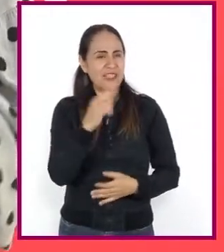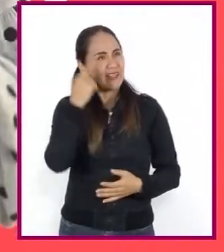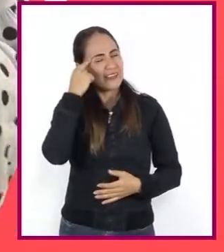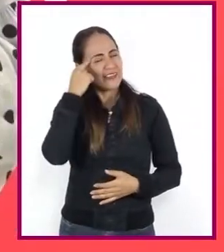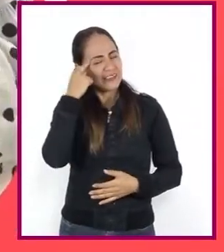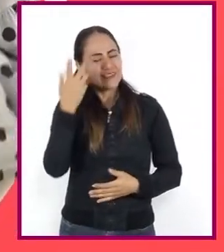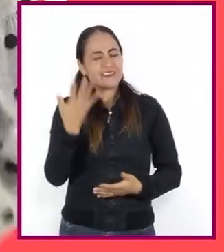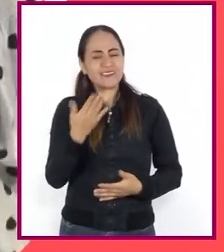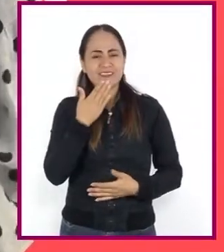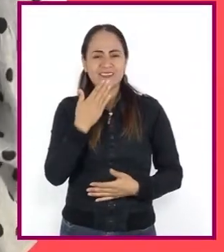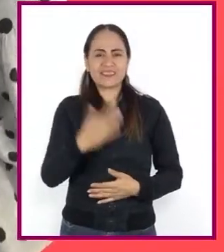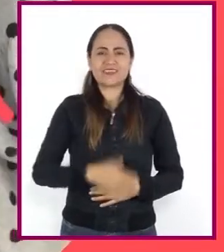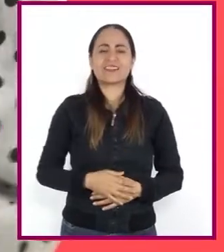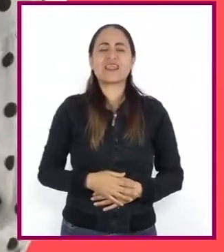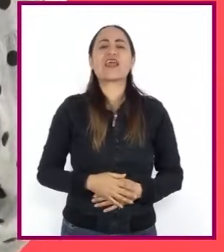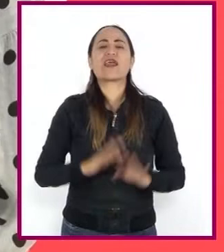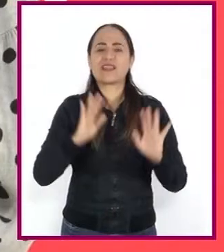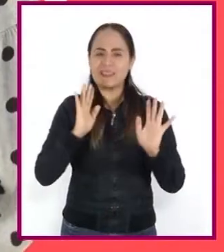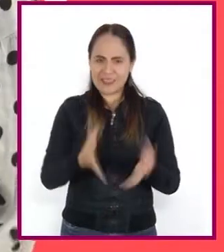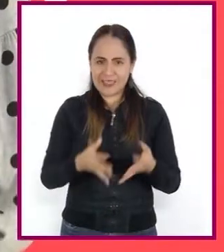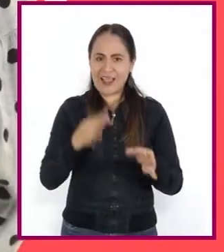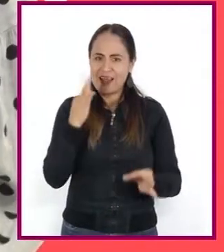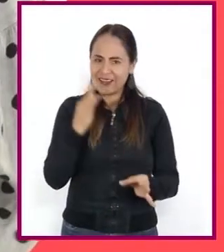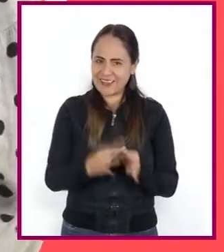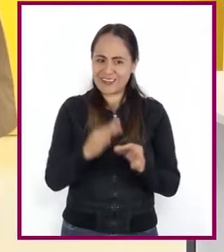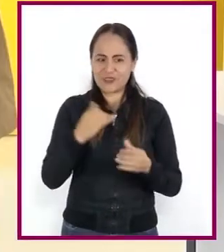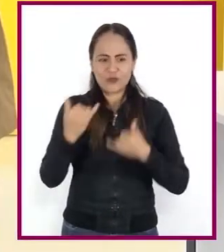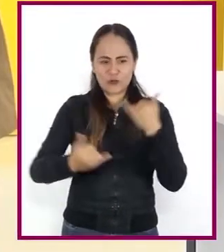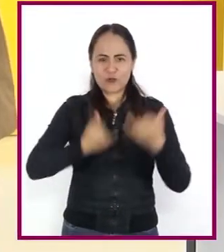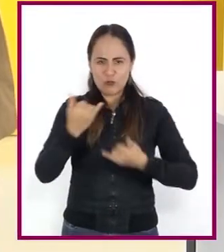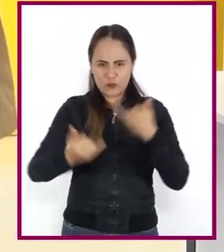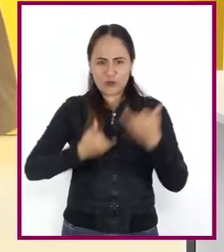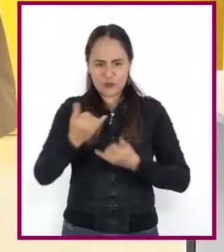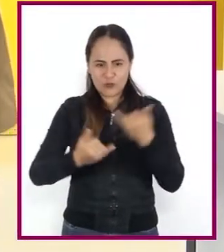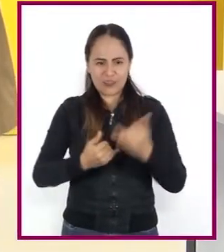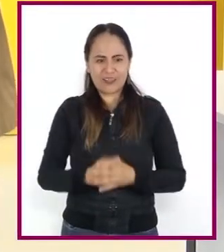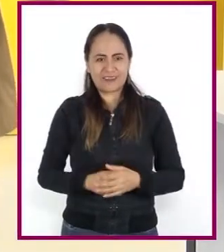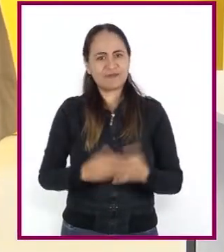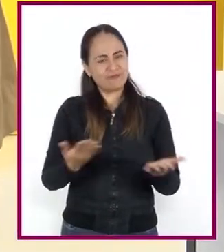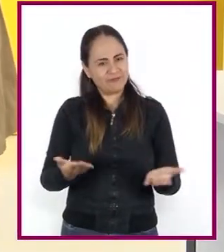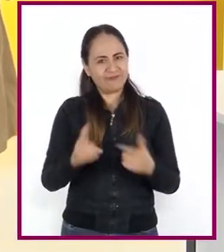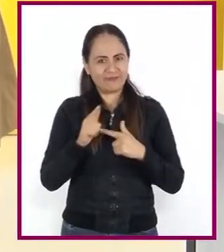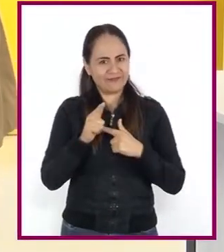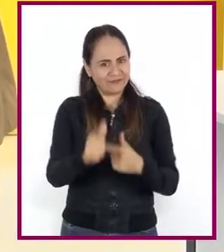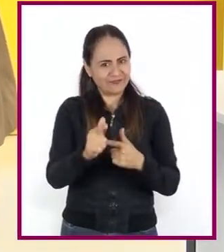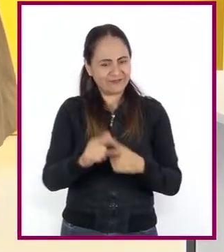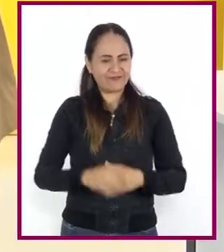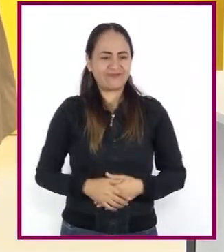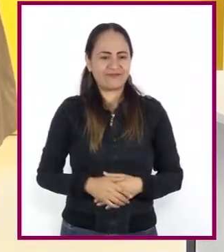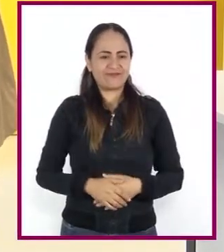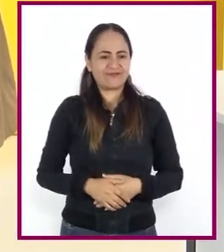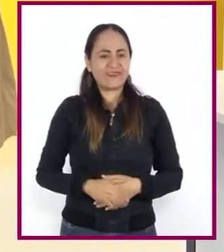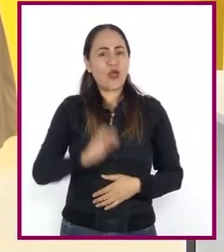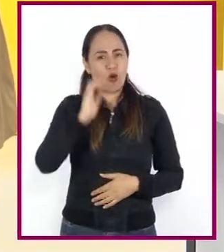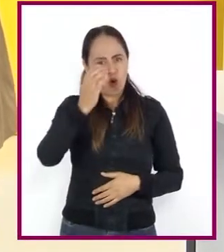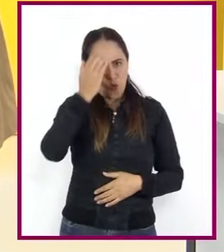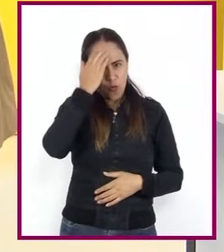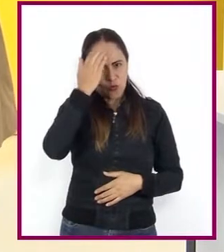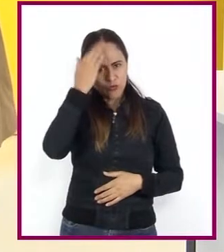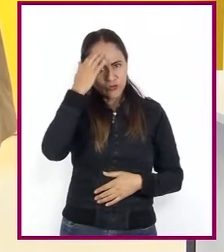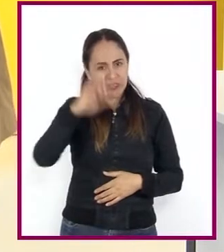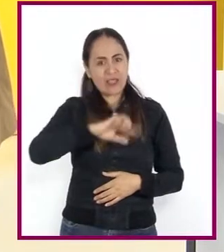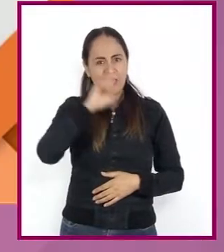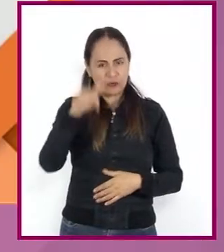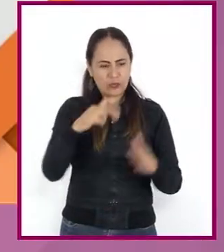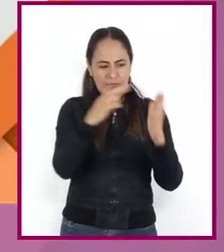Ahora estamos listas y listos para comenzar a jugar. Adelante, Conozcamos y practiquemos las